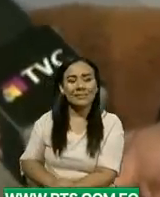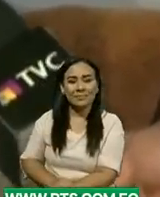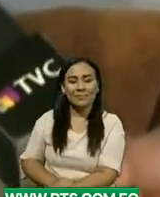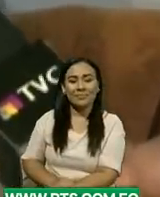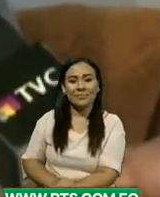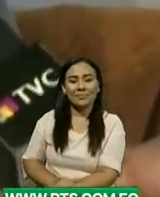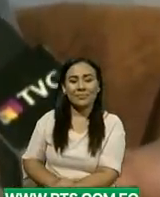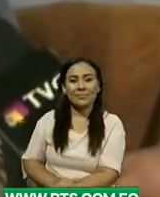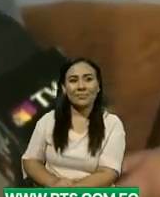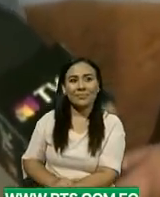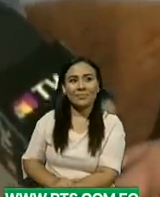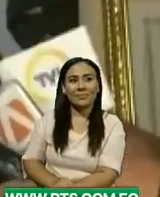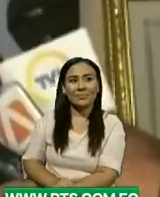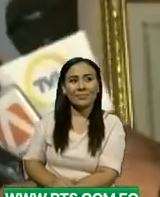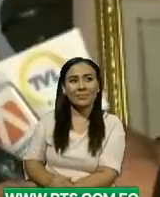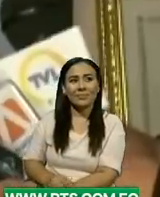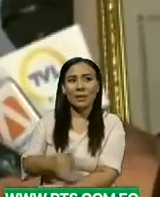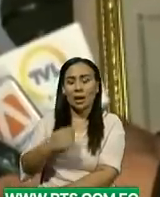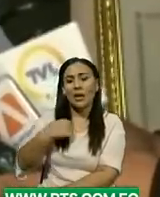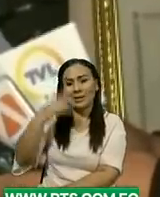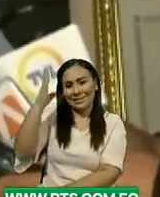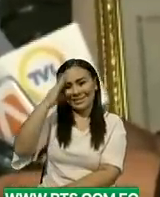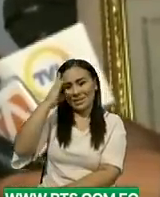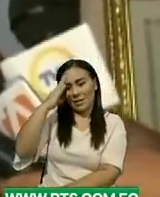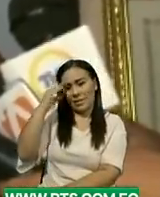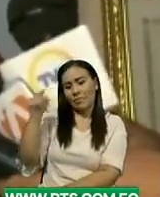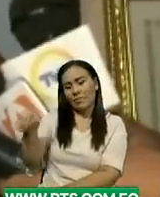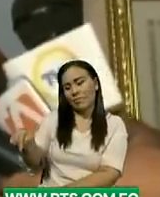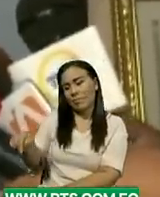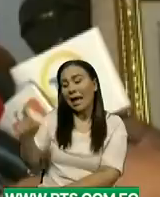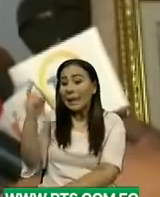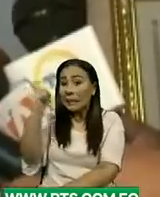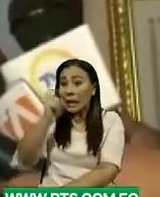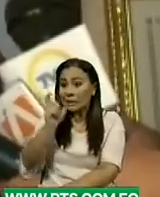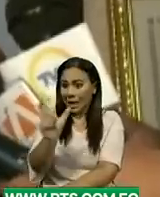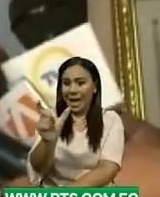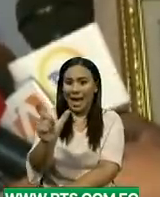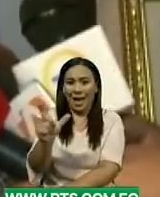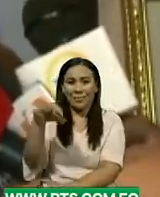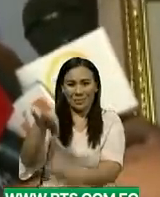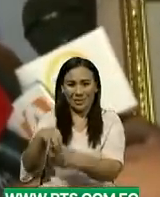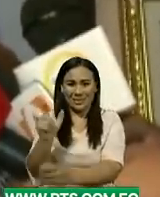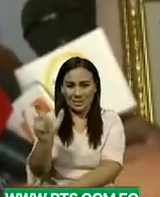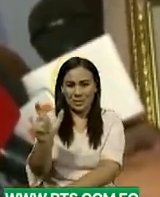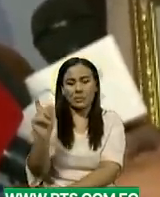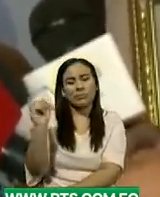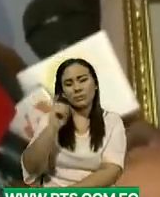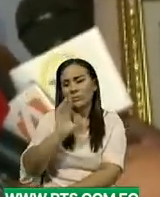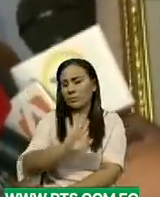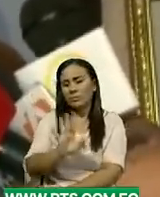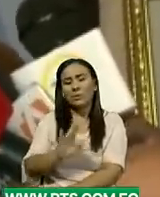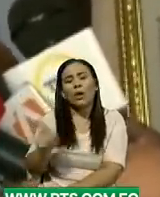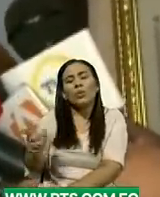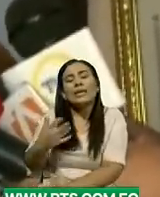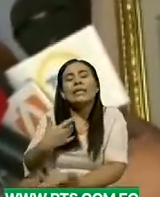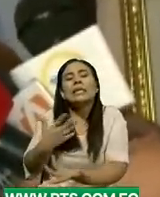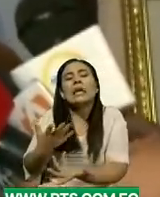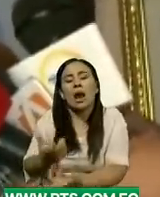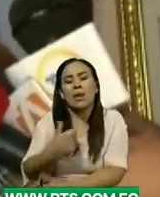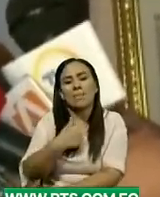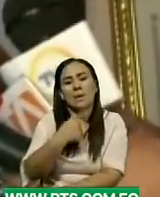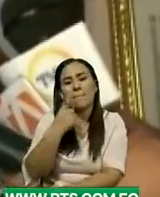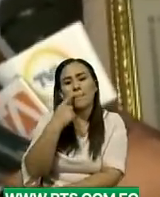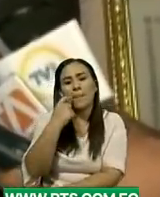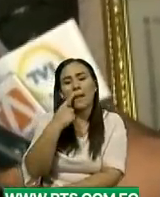O sea, bien recibidas, magnífico. Bien sabemos que ya no es necesario en las personas de la tercera edad, pero mi papi